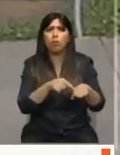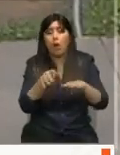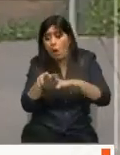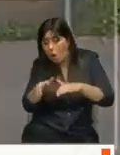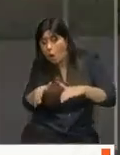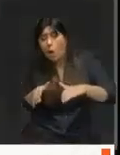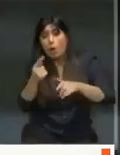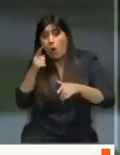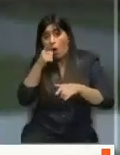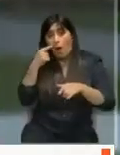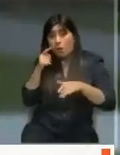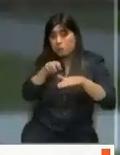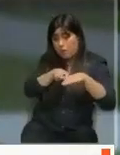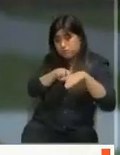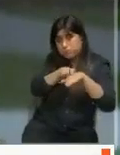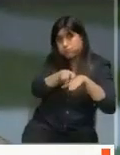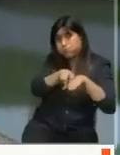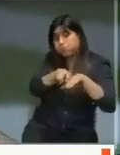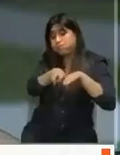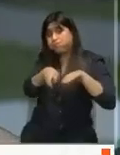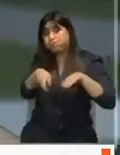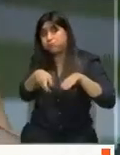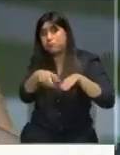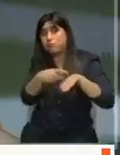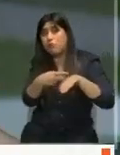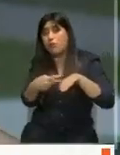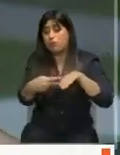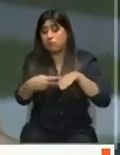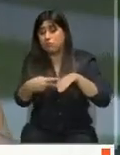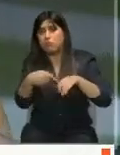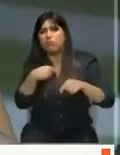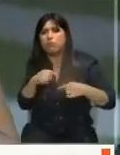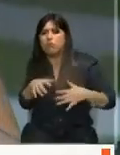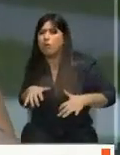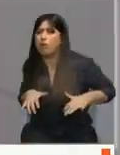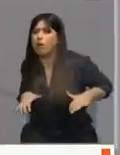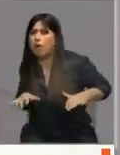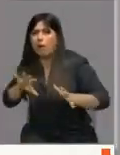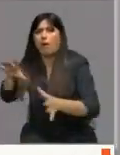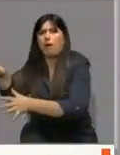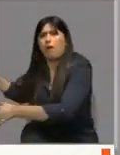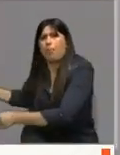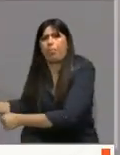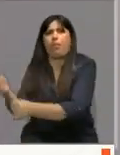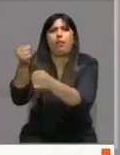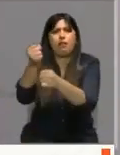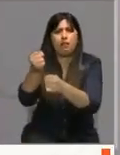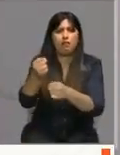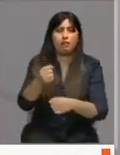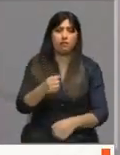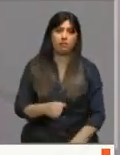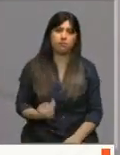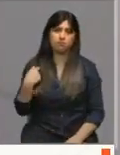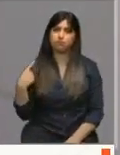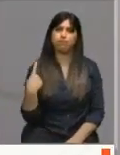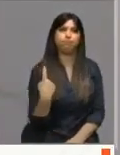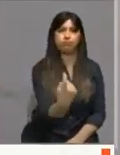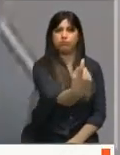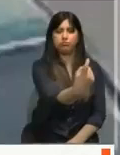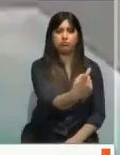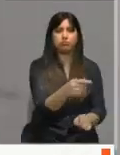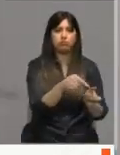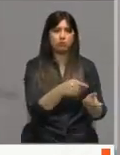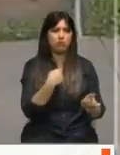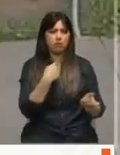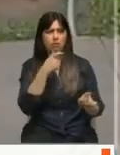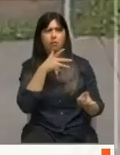cuerpo del lado del copiloto y me lo arrebata acelerando a todo lo que da. A simple vista, el robo más rápido de la historia.